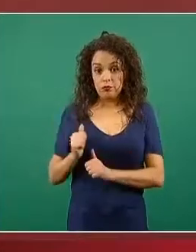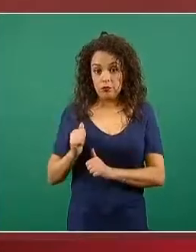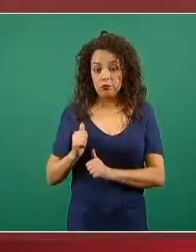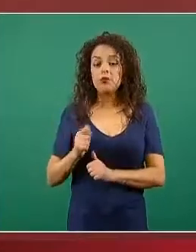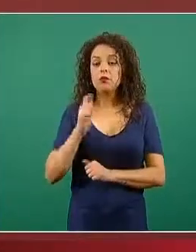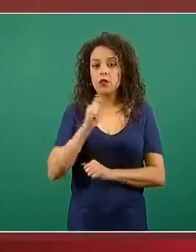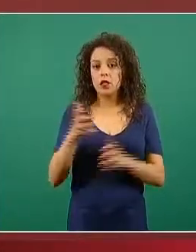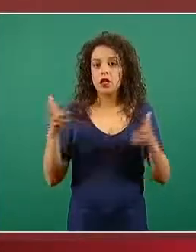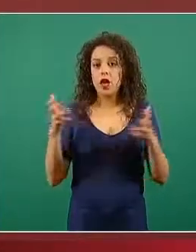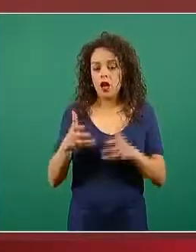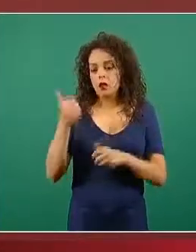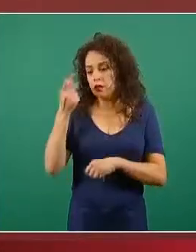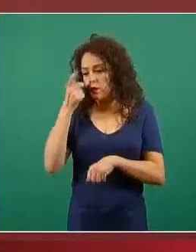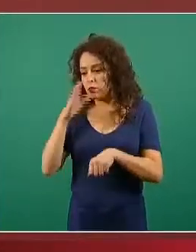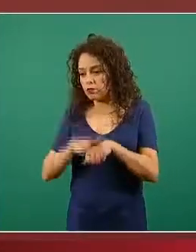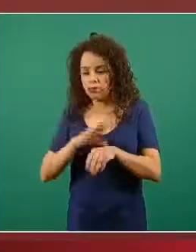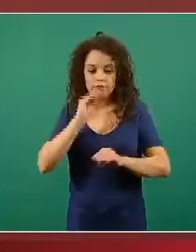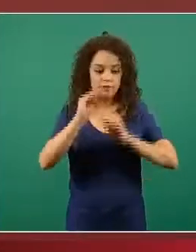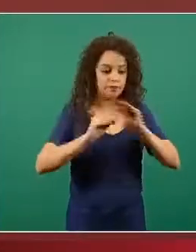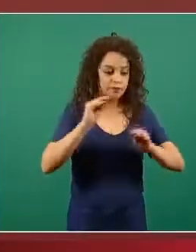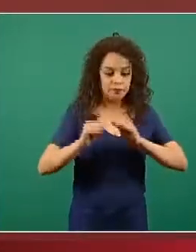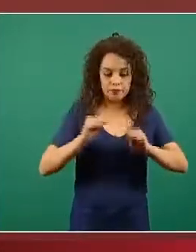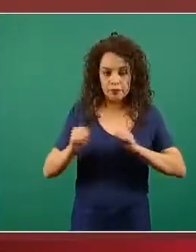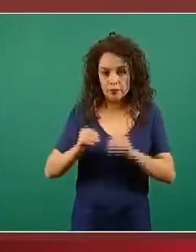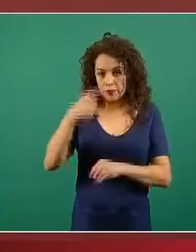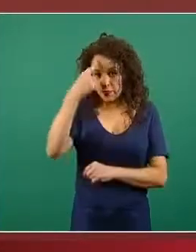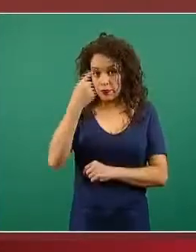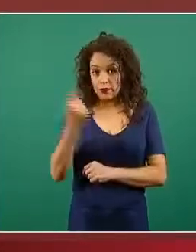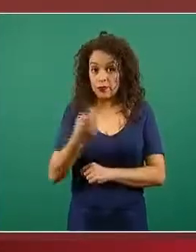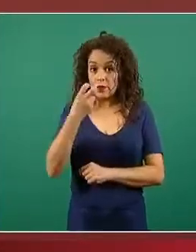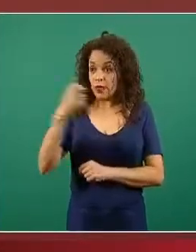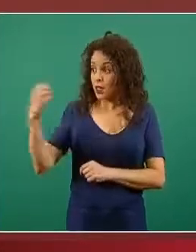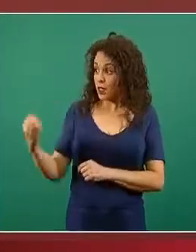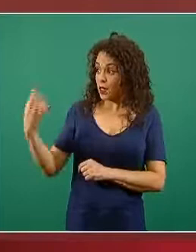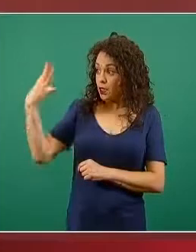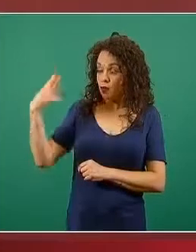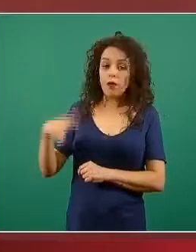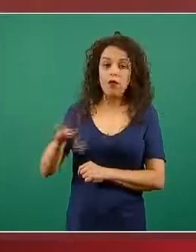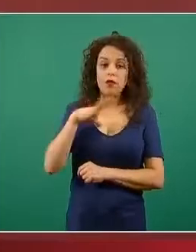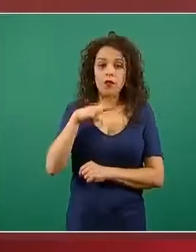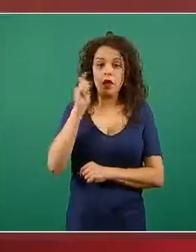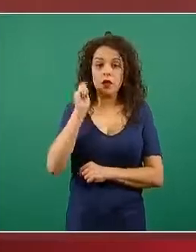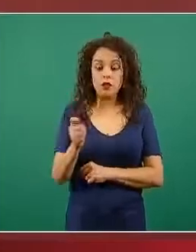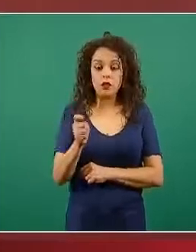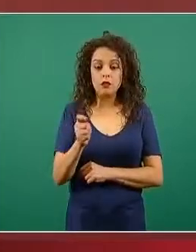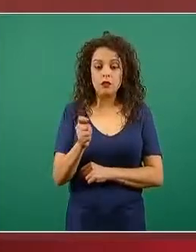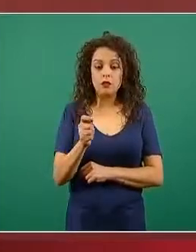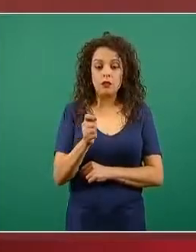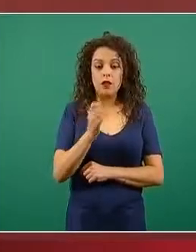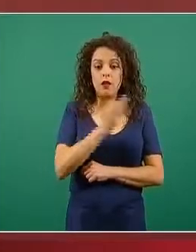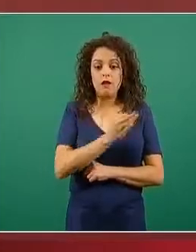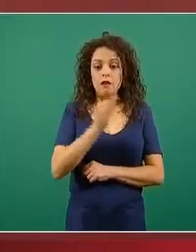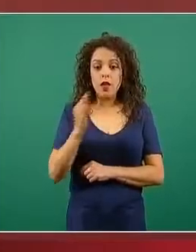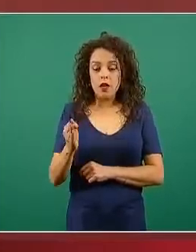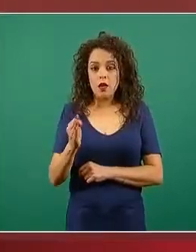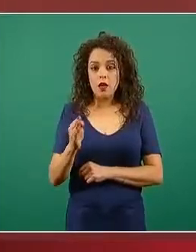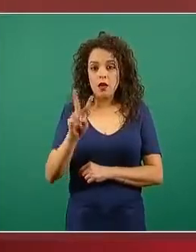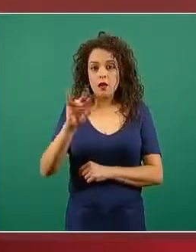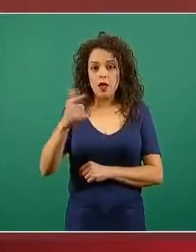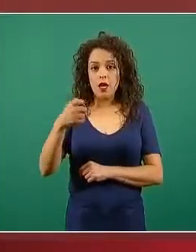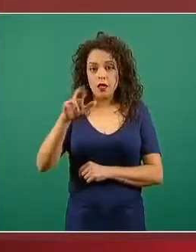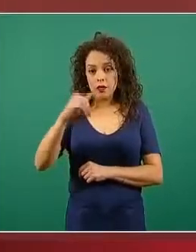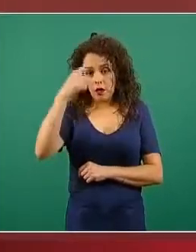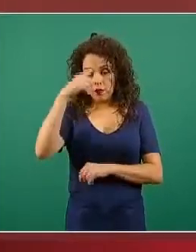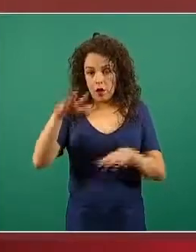establecer las medidas administrativas necesarias para que ese semáforo tenga vigencia en cambios en las